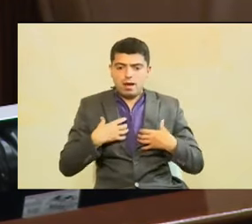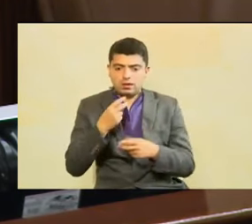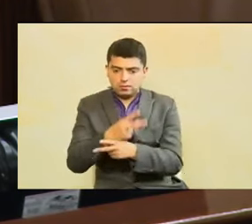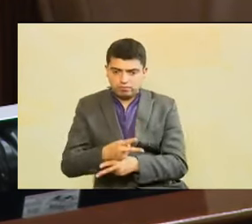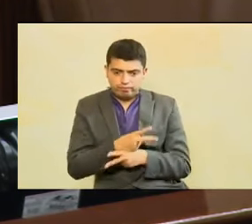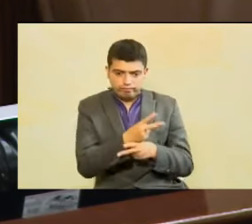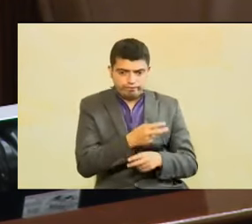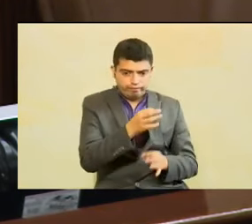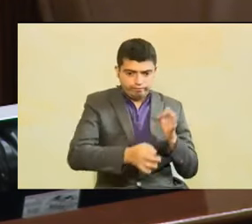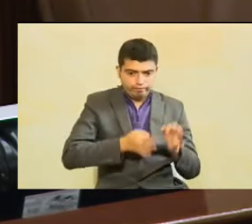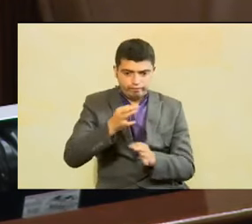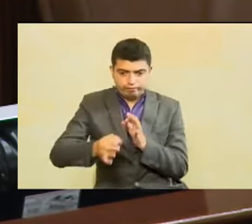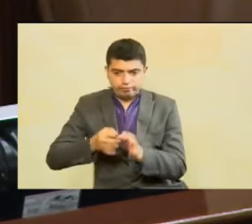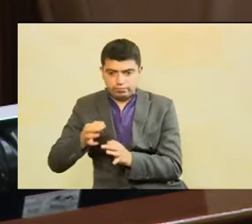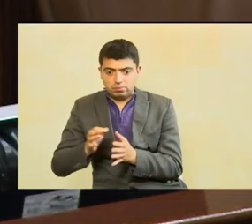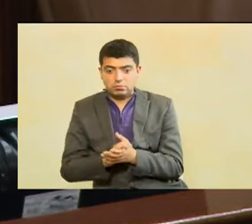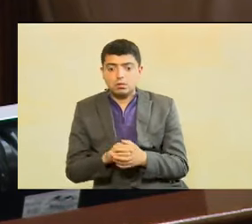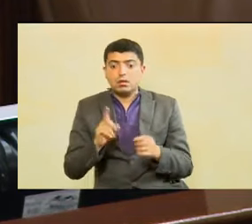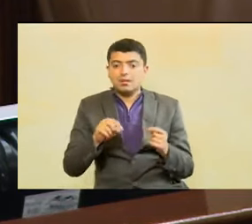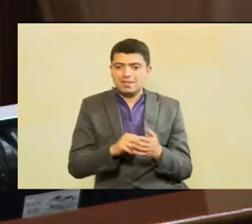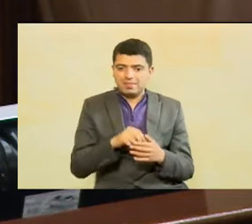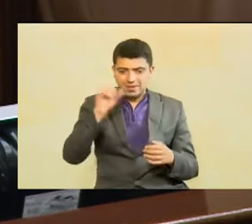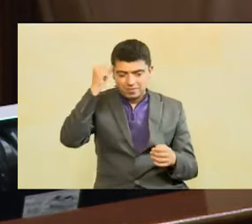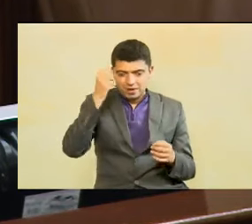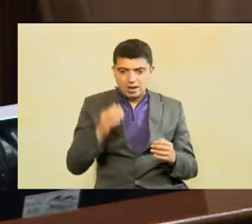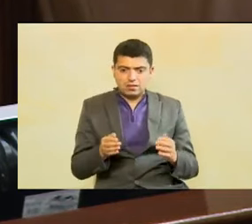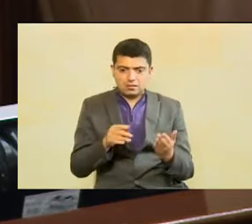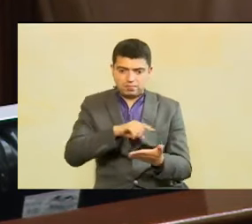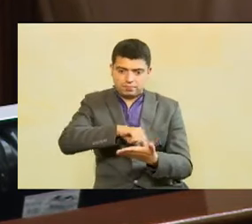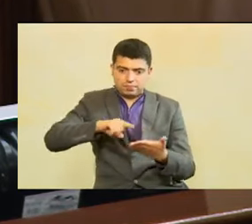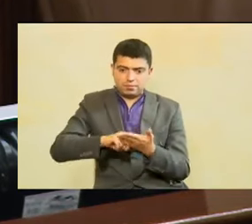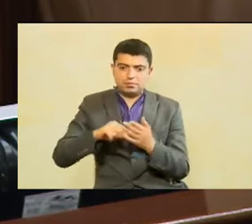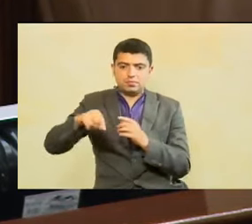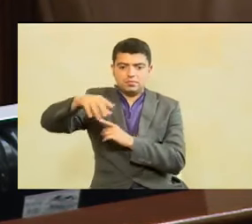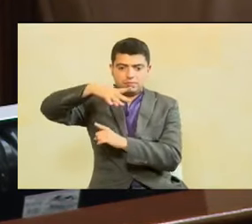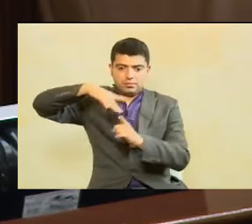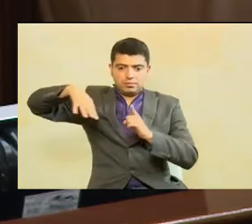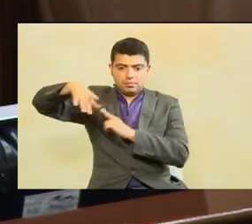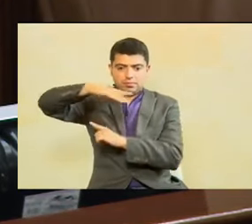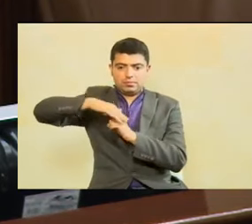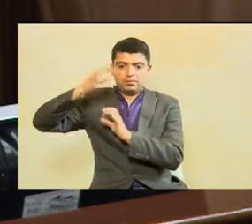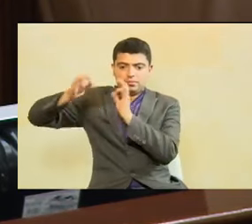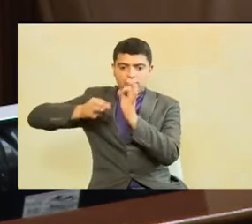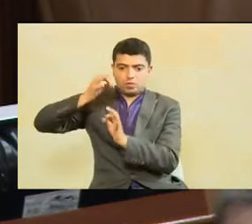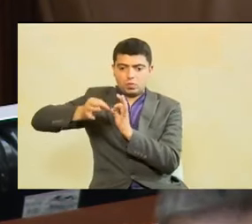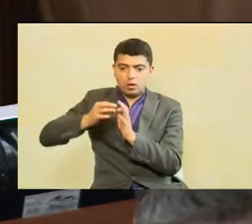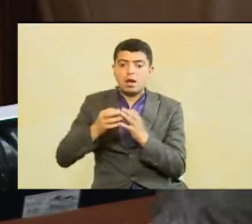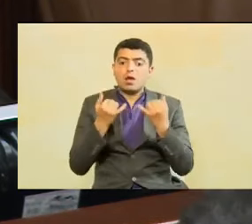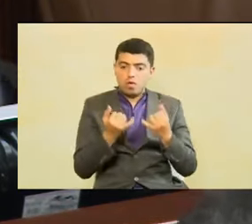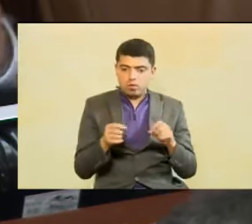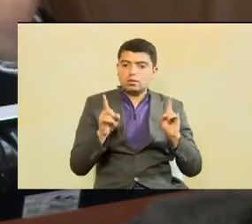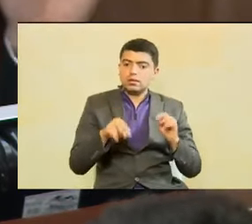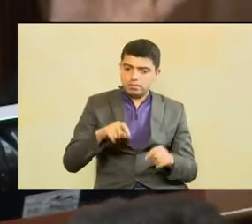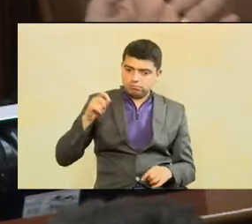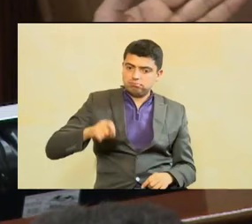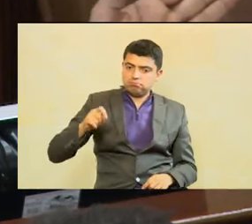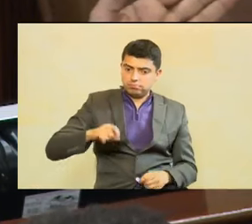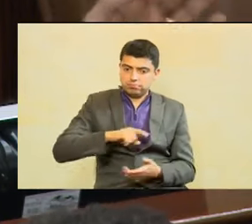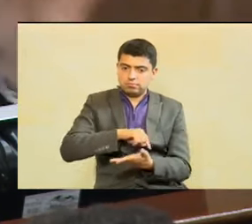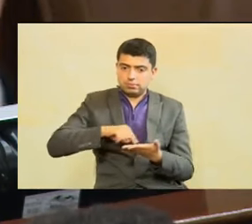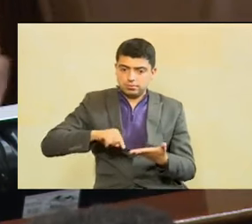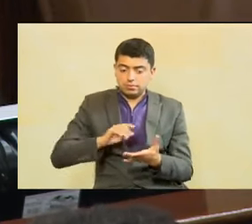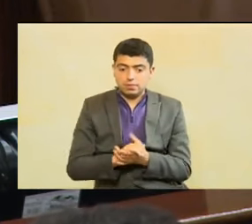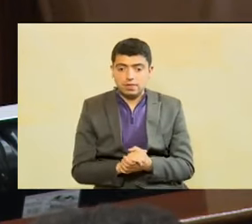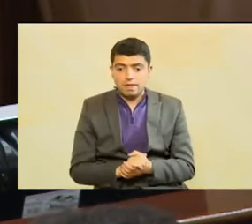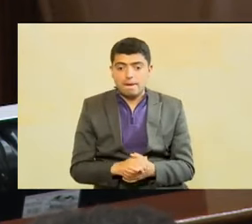Así como firmamos protocolos para protección del medio ambiente es necesario que firmemos muy a pesar de